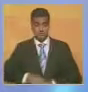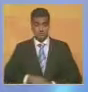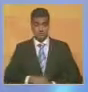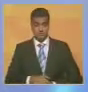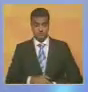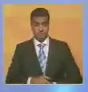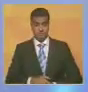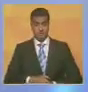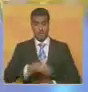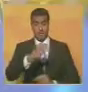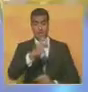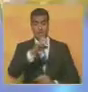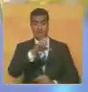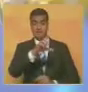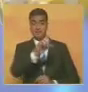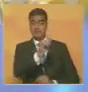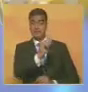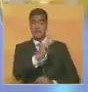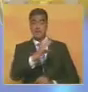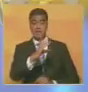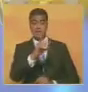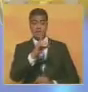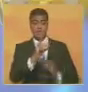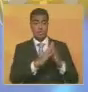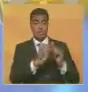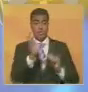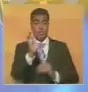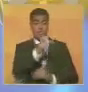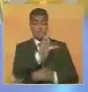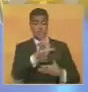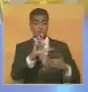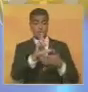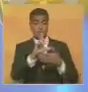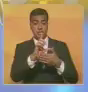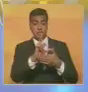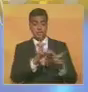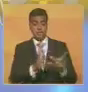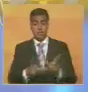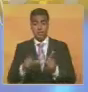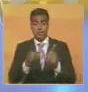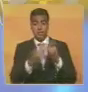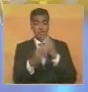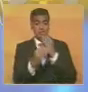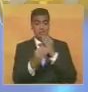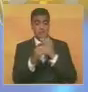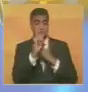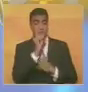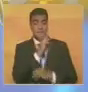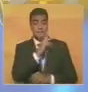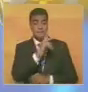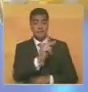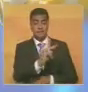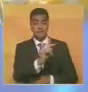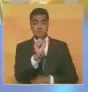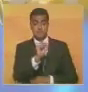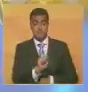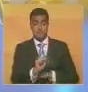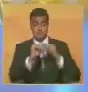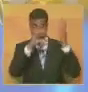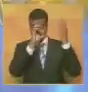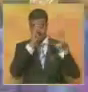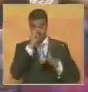La creación de la CELAC permitirá a los países latinoamericanos tener su propio espacio de discusión, esto según Patricia Espinosa, canciller de